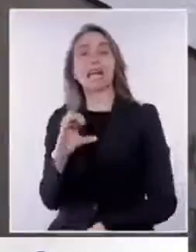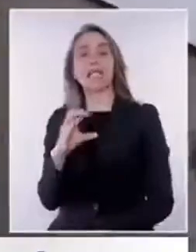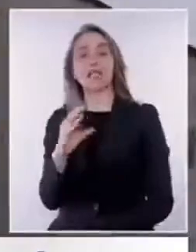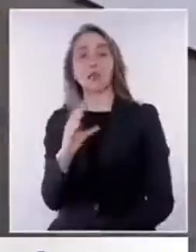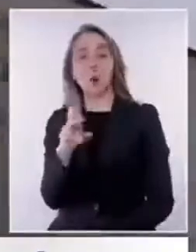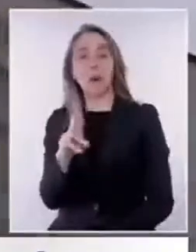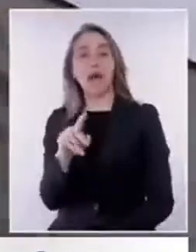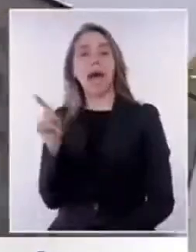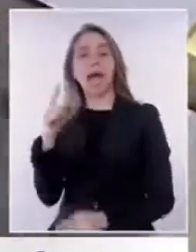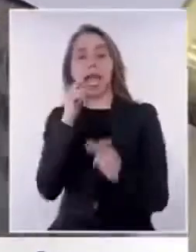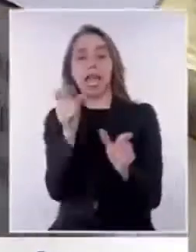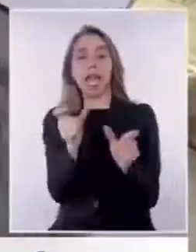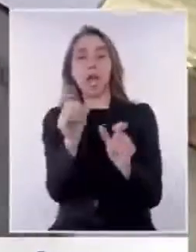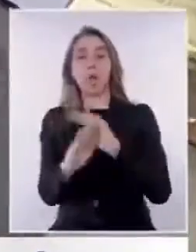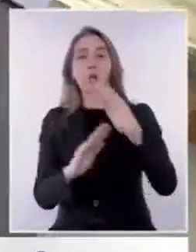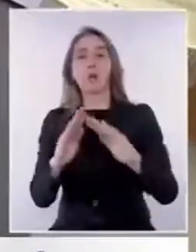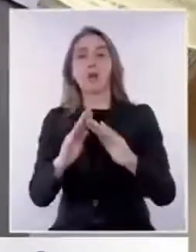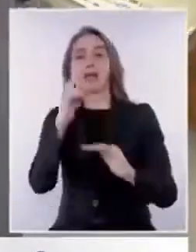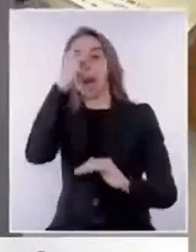Es el custodio del monumento.